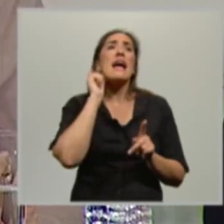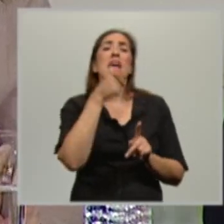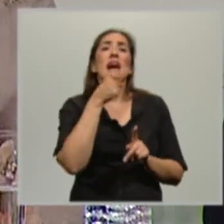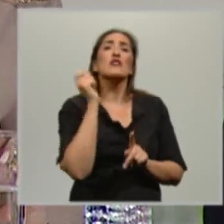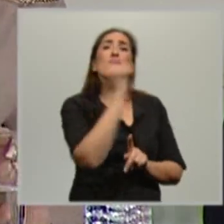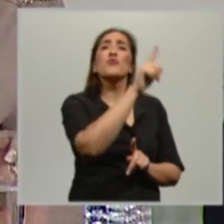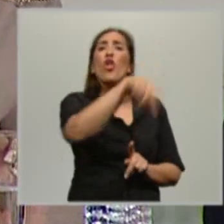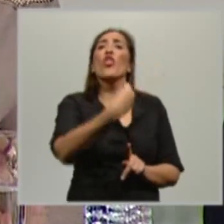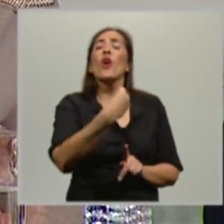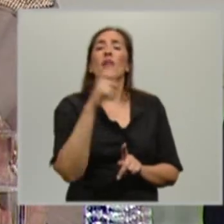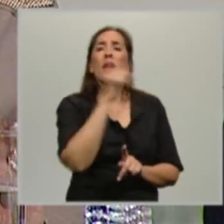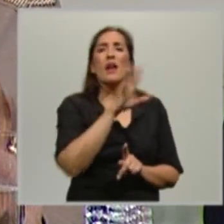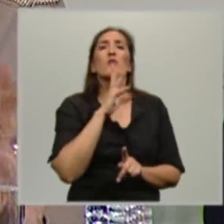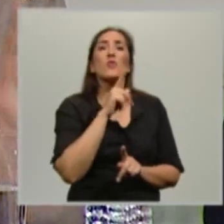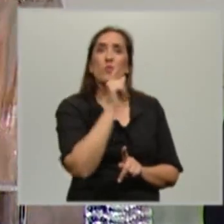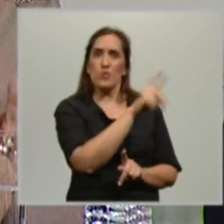me entienden,